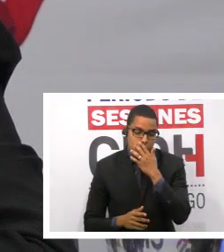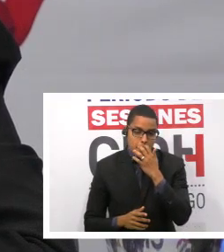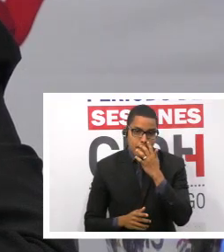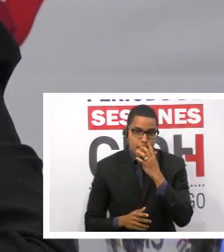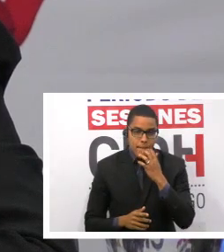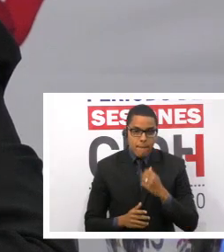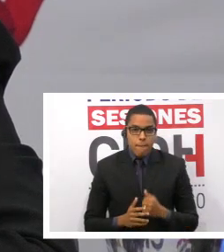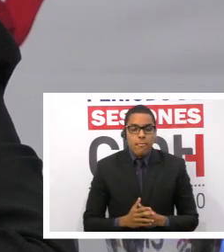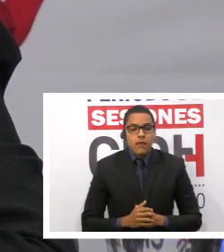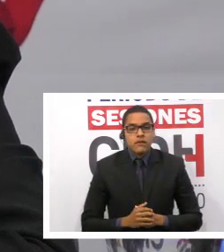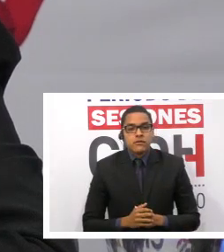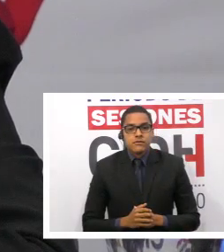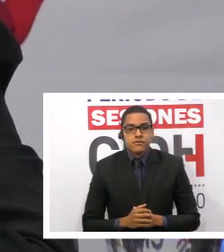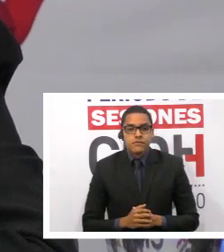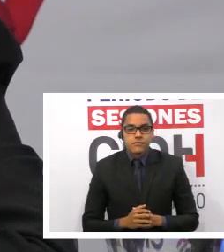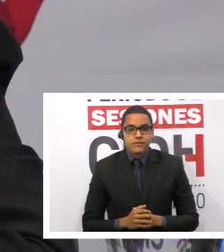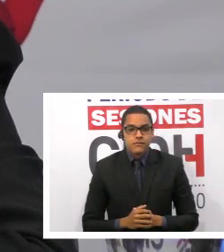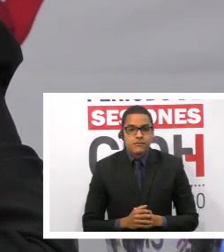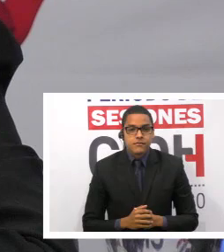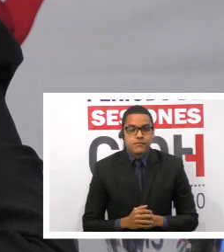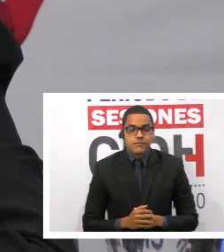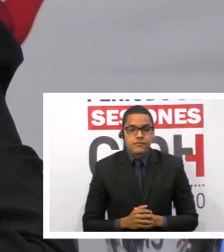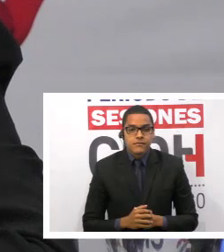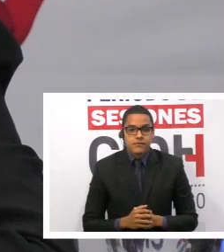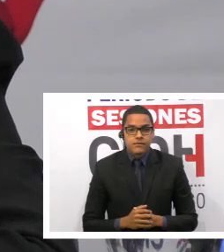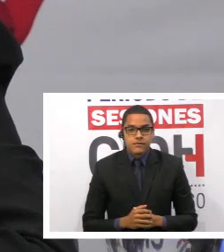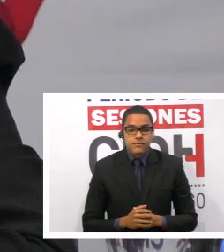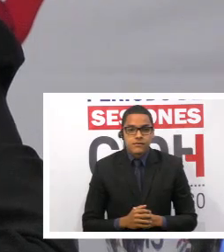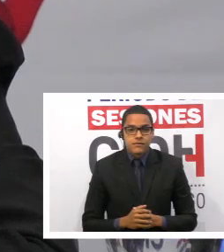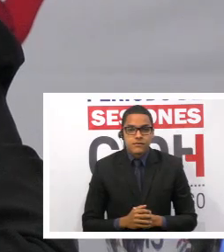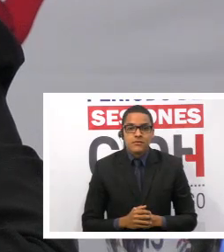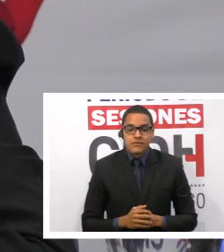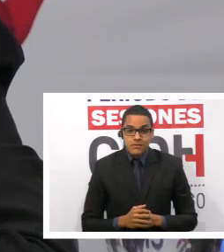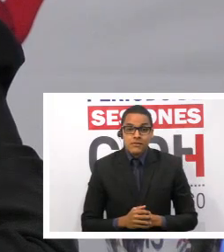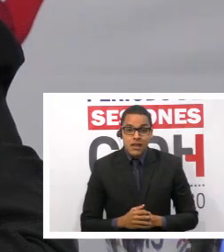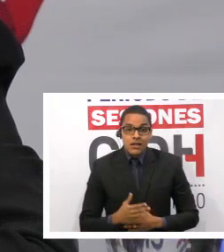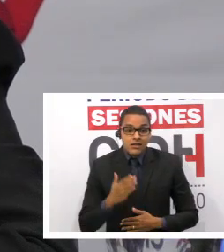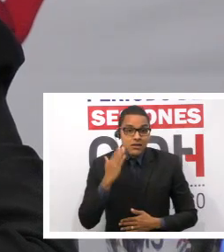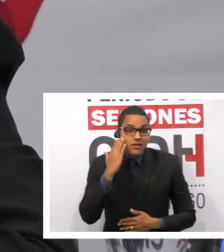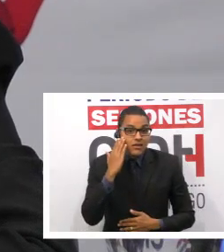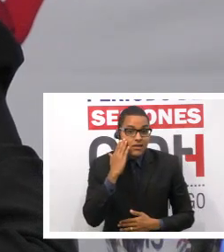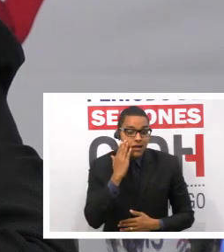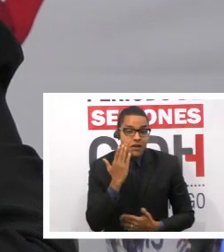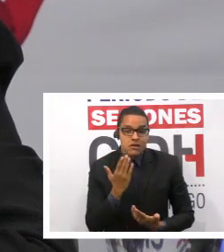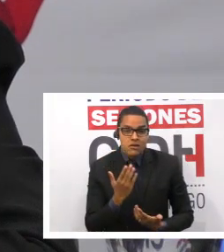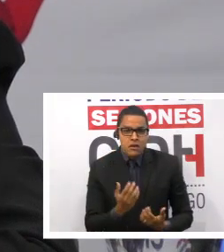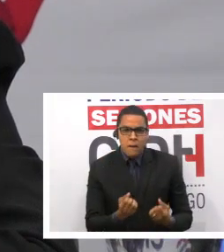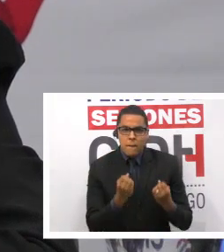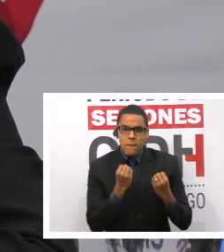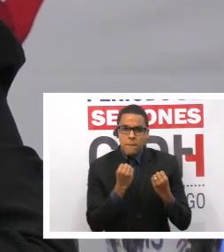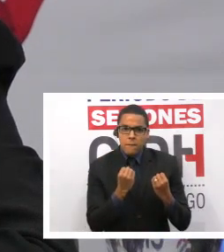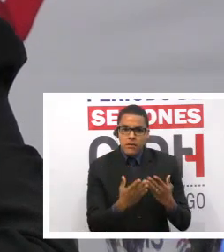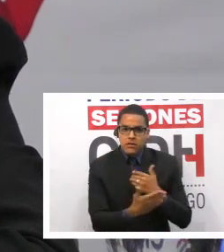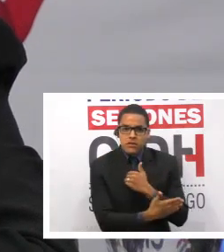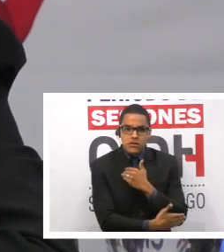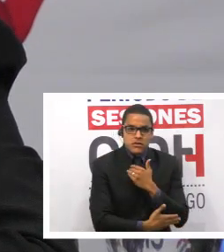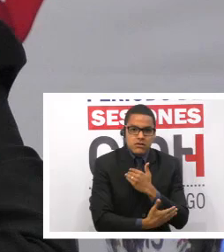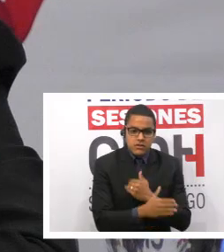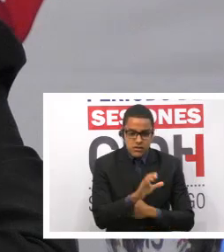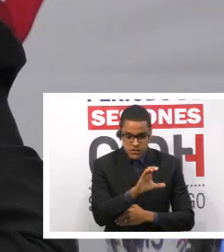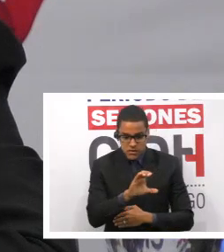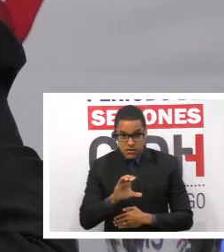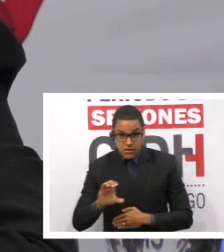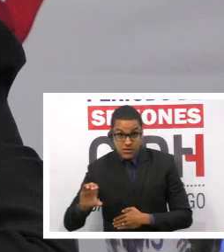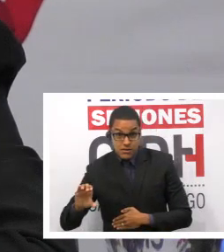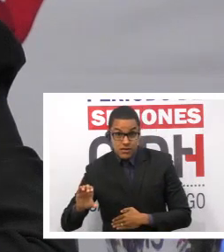de una gran resistencia a las crisis económicas pudimos la región que mejor manejo la crisis